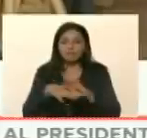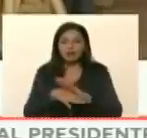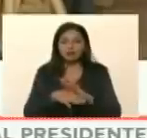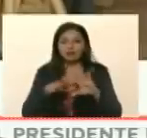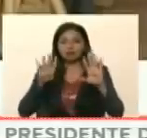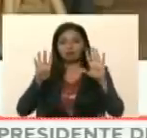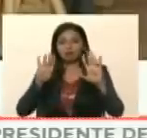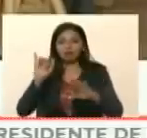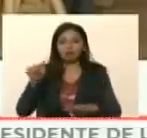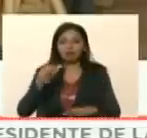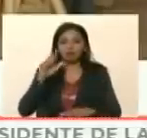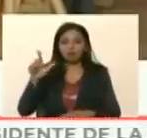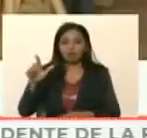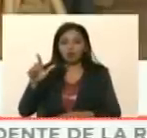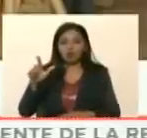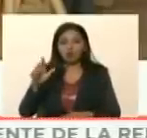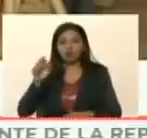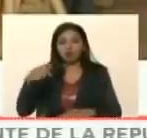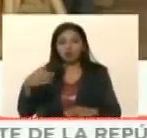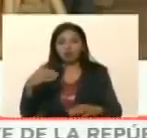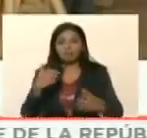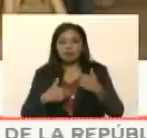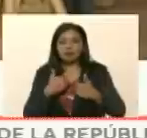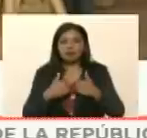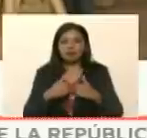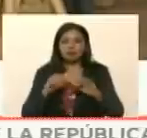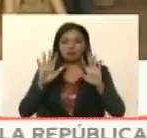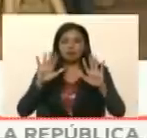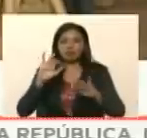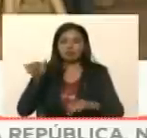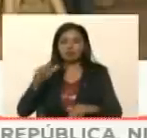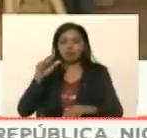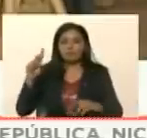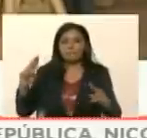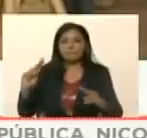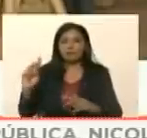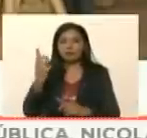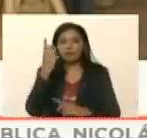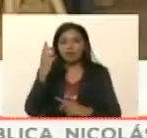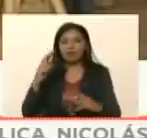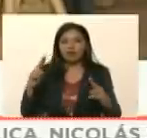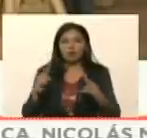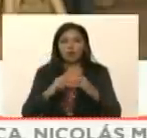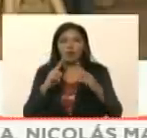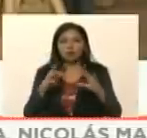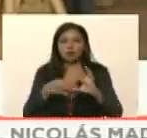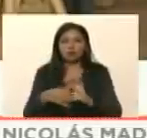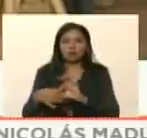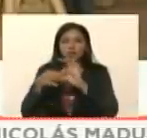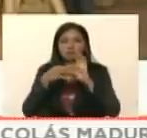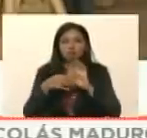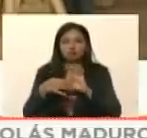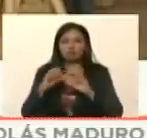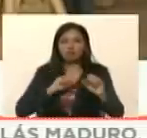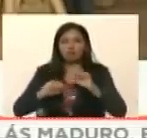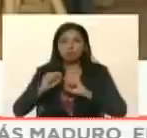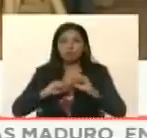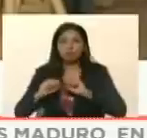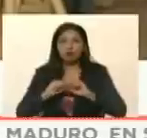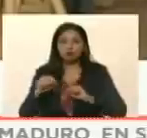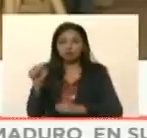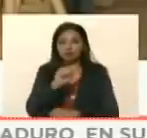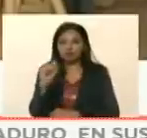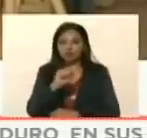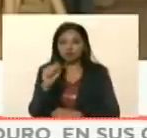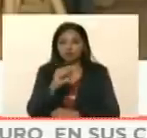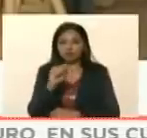mañana, miércoles 10 de julio, se está dando el primer encuentro de articulación del motor automotriz